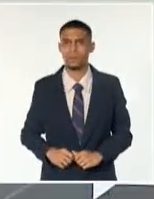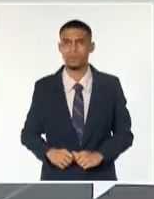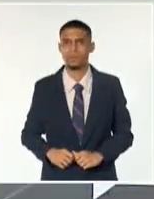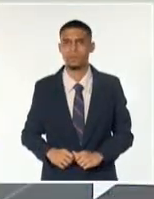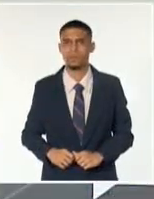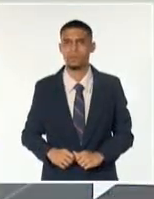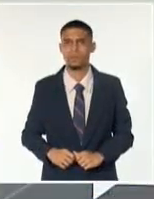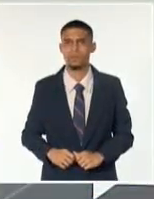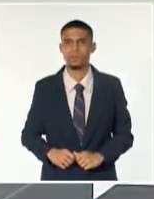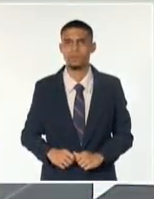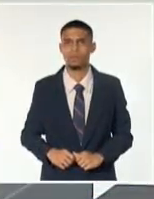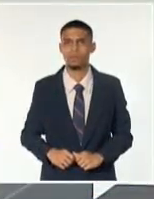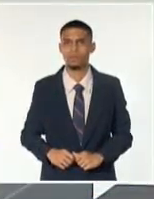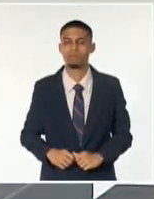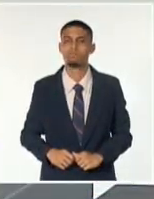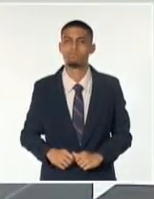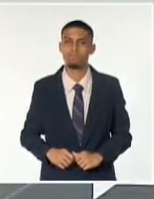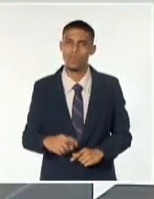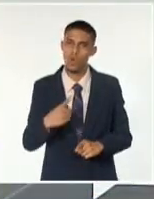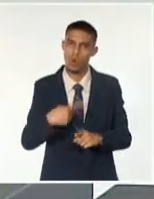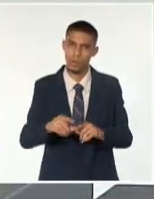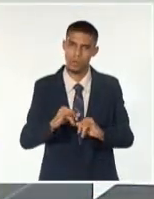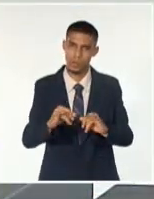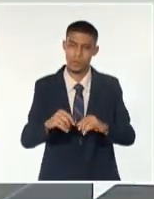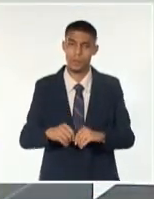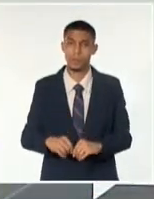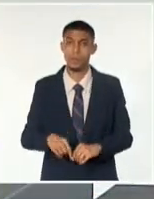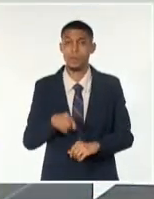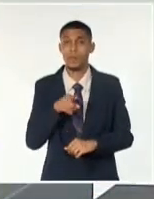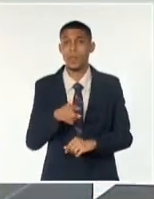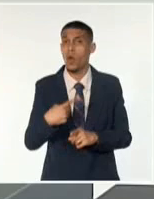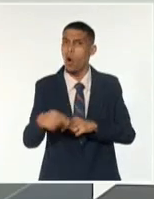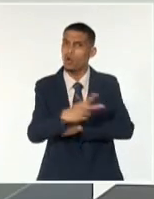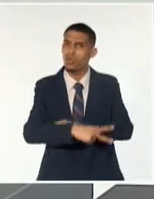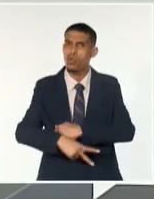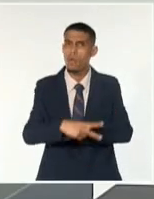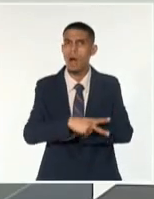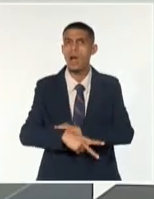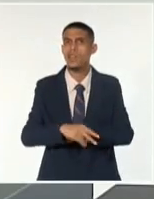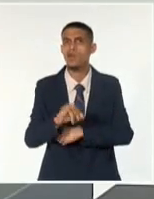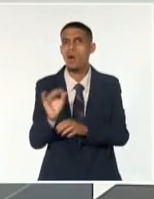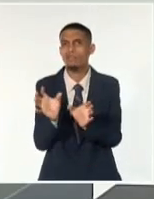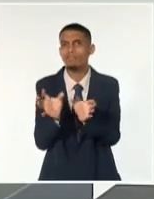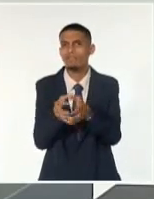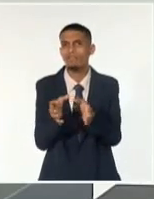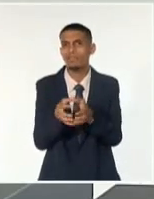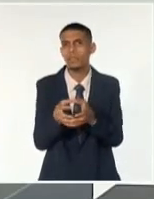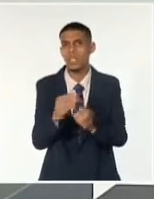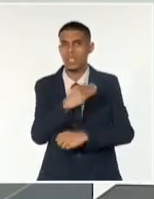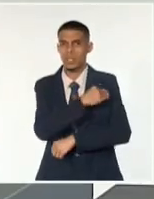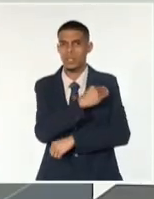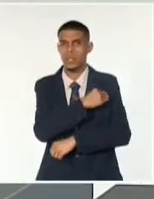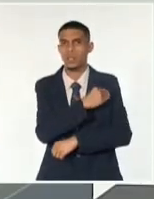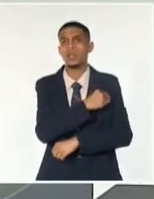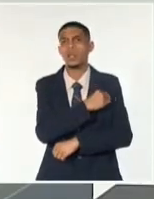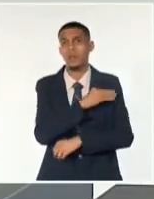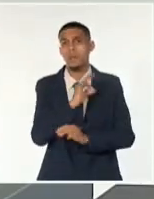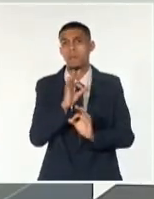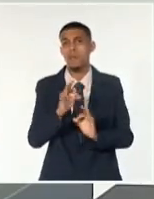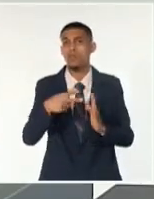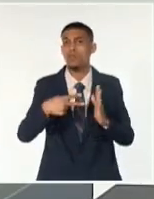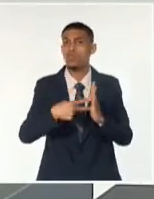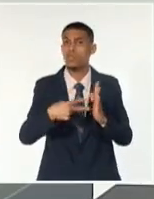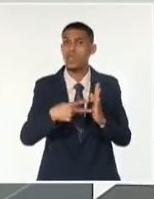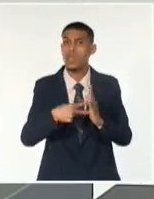Y igualmente le informamos que un ataque terrorista contra la Academia Militar en Siria pretende socavar los logros